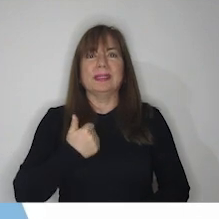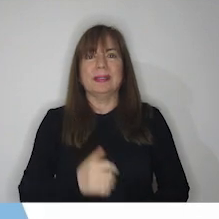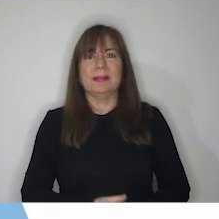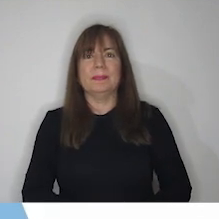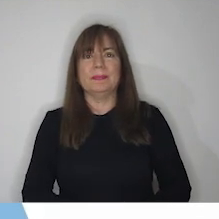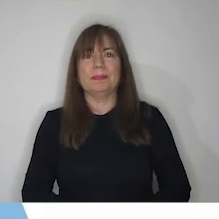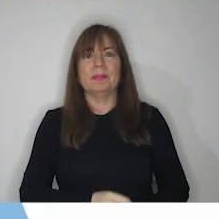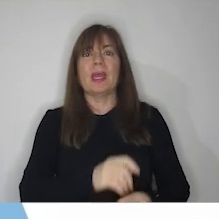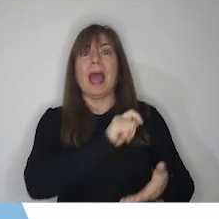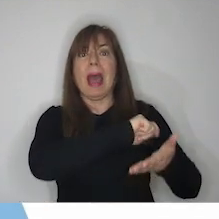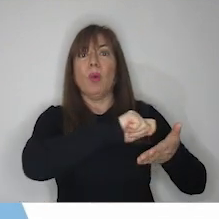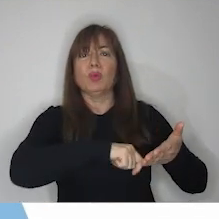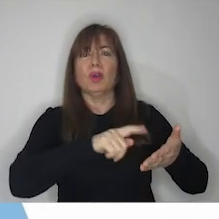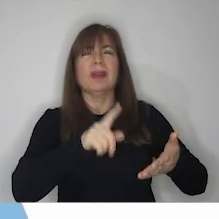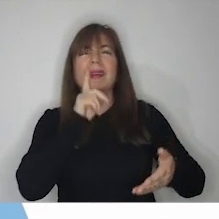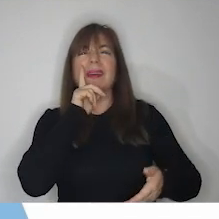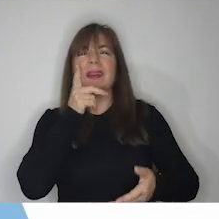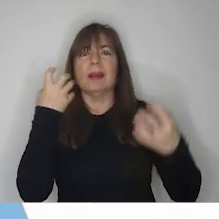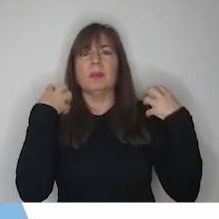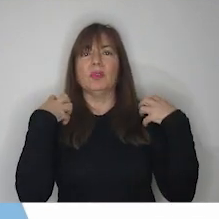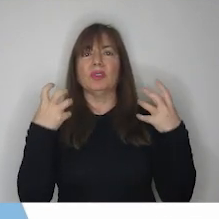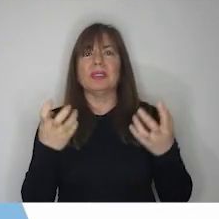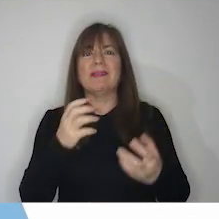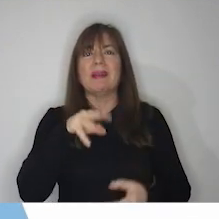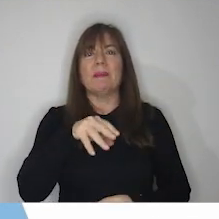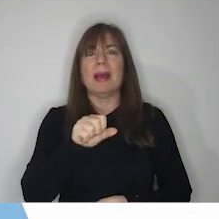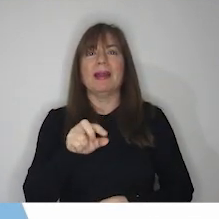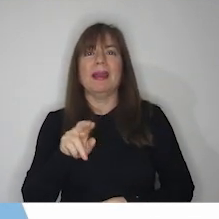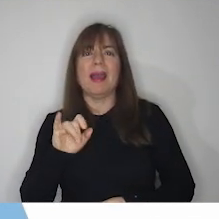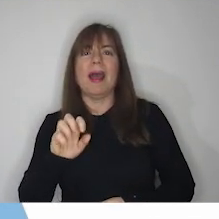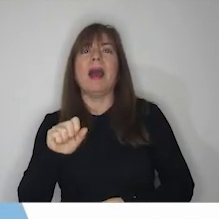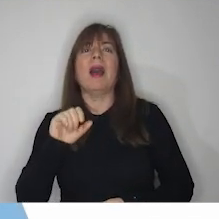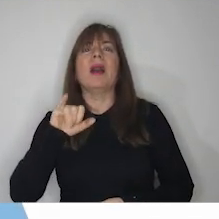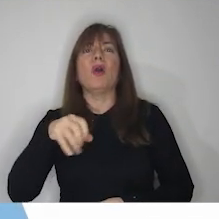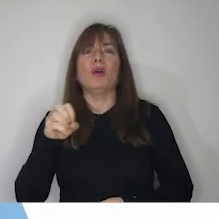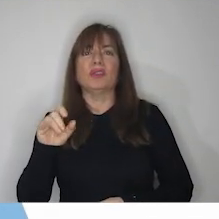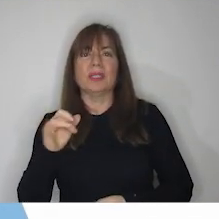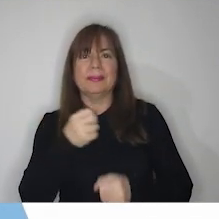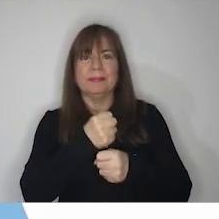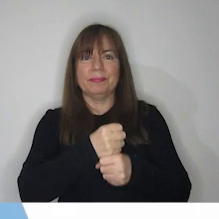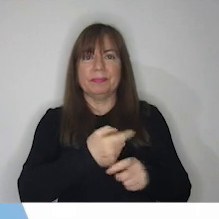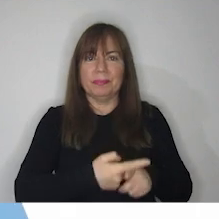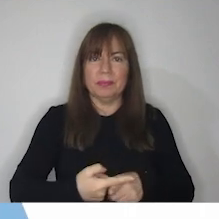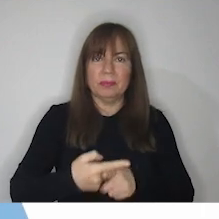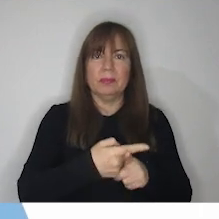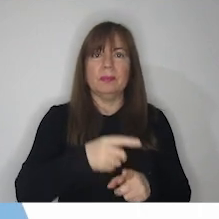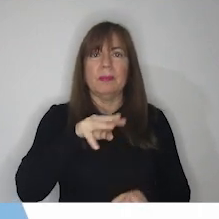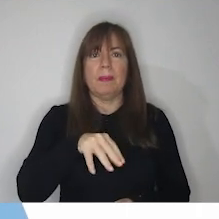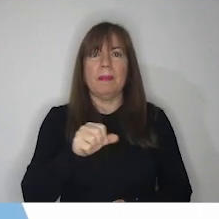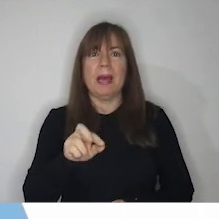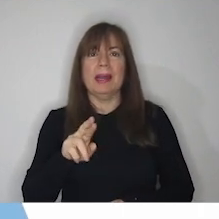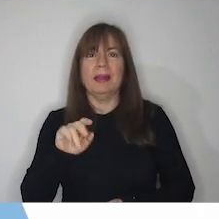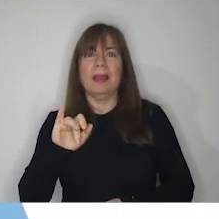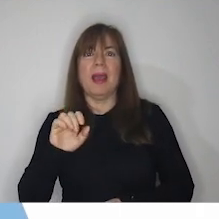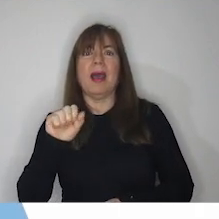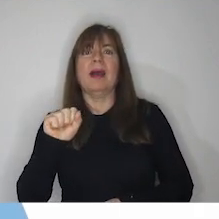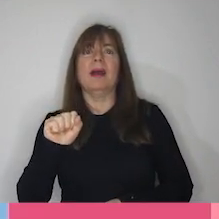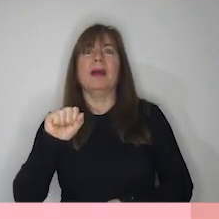Autor /diagonales, María José Salazar Soto, Trabajadora Social Javiera Abarzúa Bahamonde,